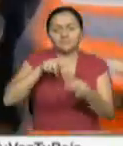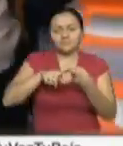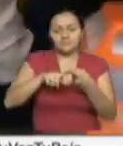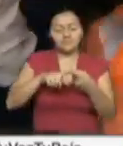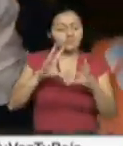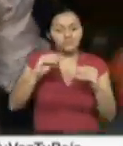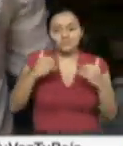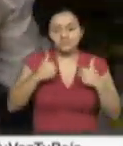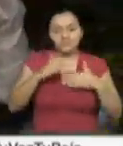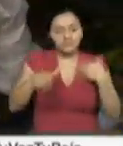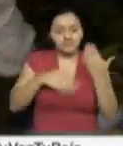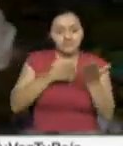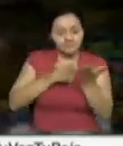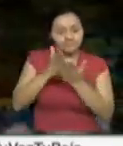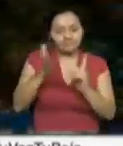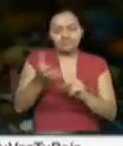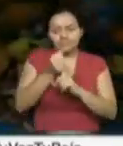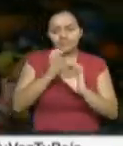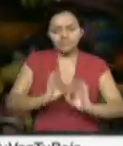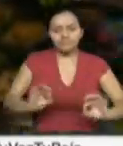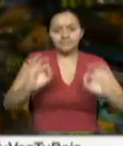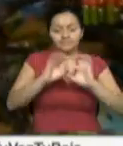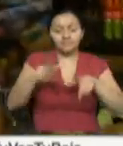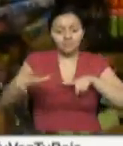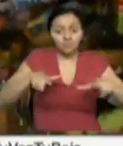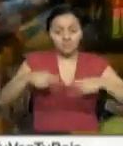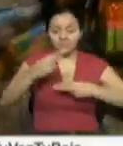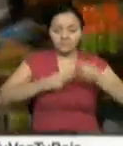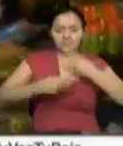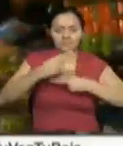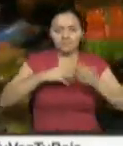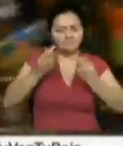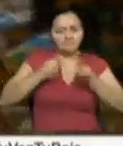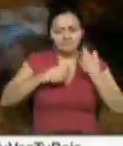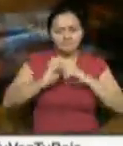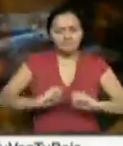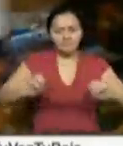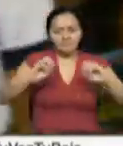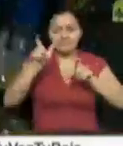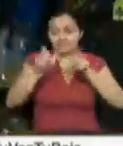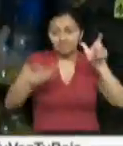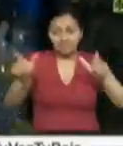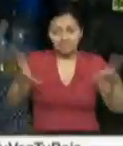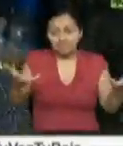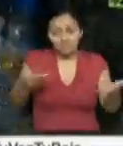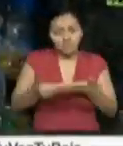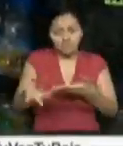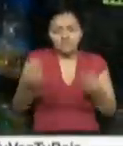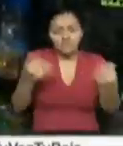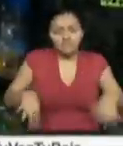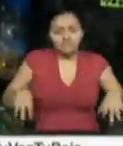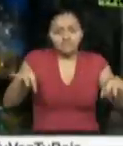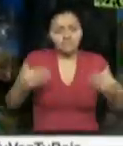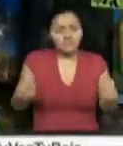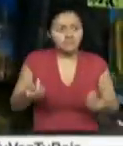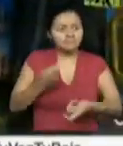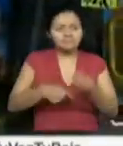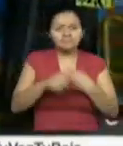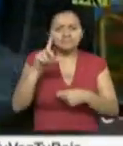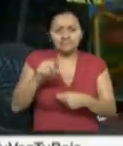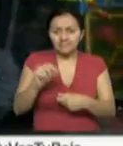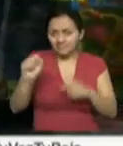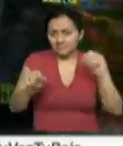no tiene ningún camino de recuperación. Los locales comerciales no venden y la gente tampoco compra. ¿Está vendiendo más o vendiendo menos?